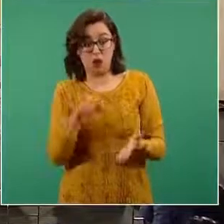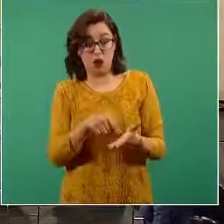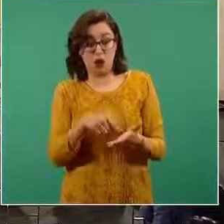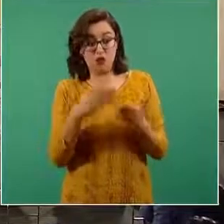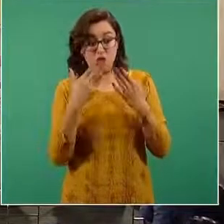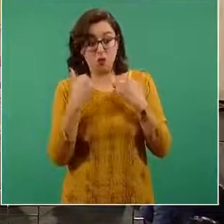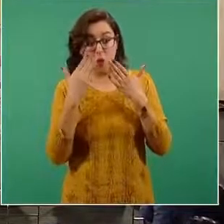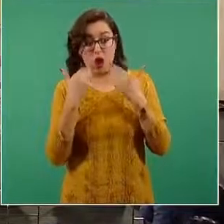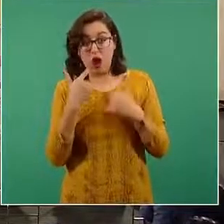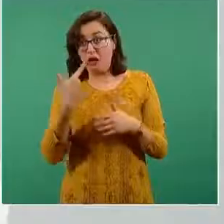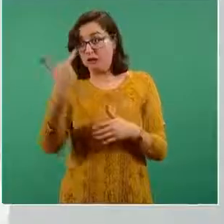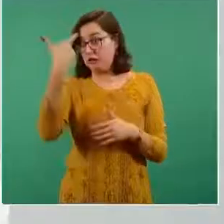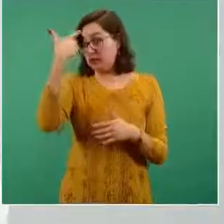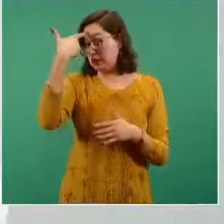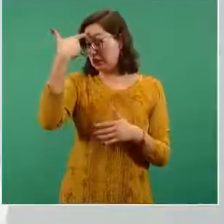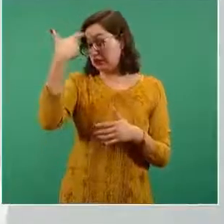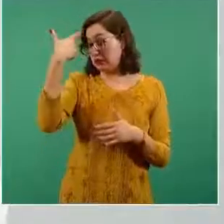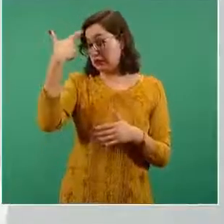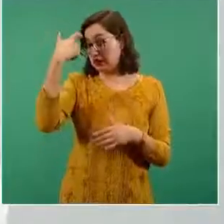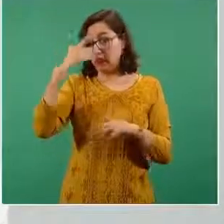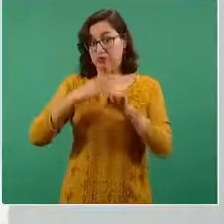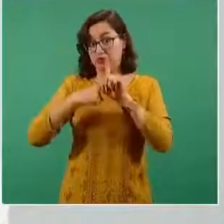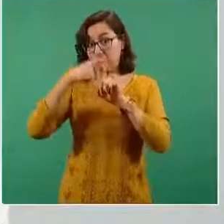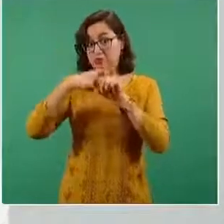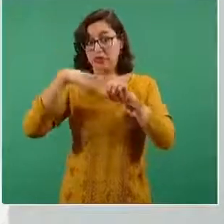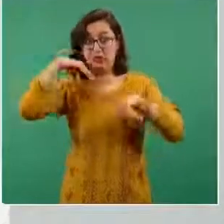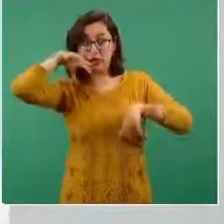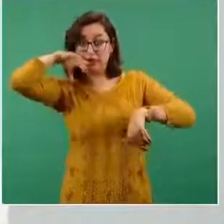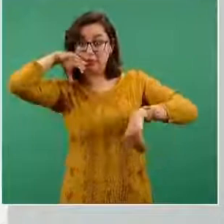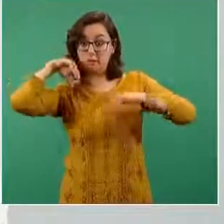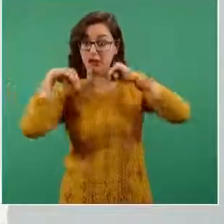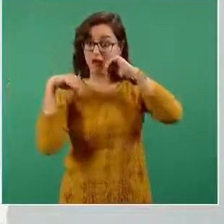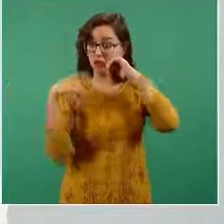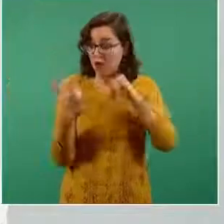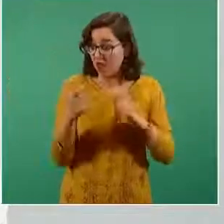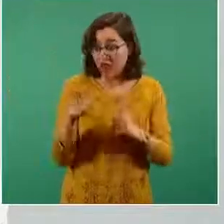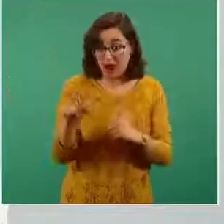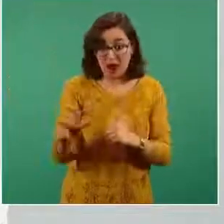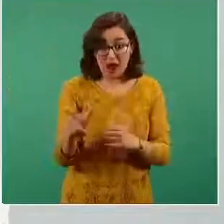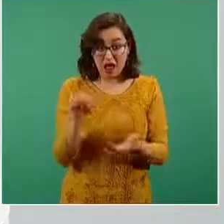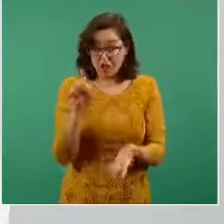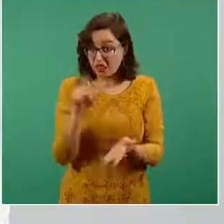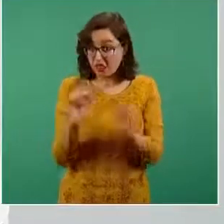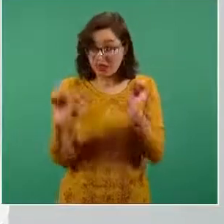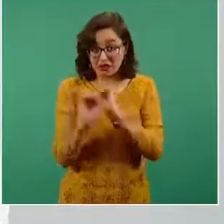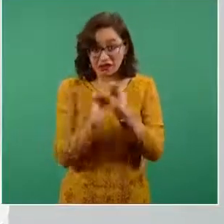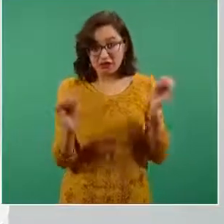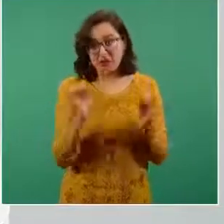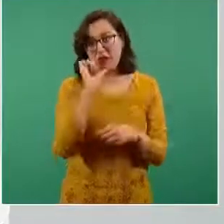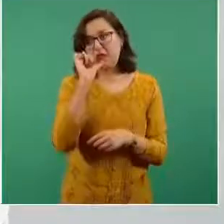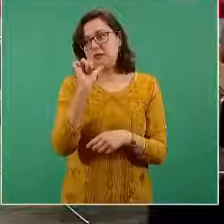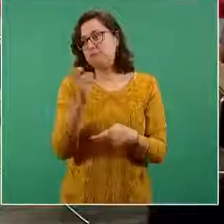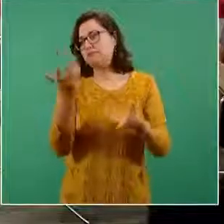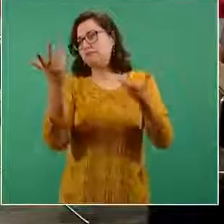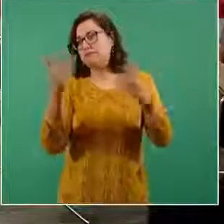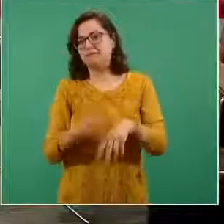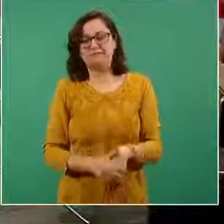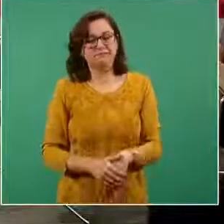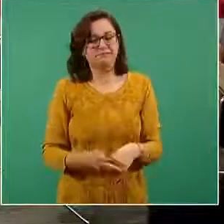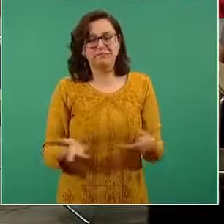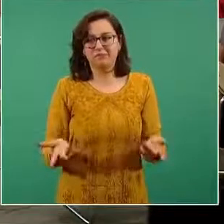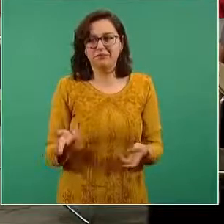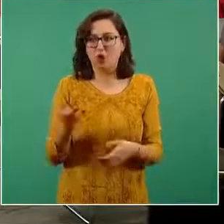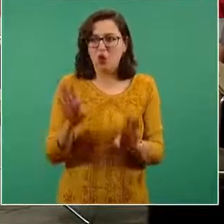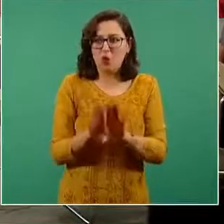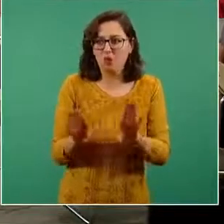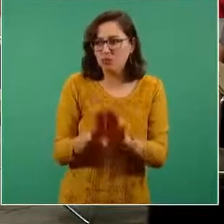sanitario, pues obviamente no está contribuyendo a disminuir el contagio, y si lo que está haciendo más bien es limitar el derecho de las